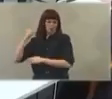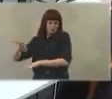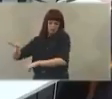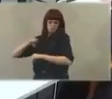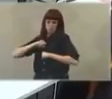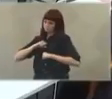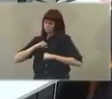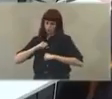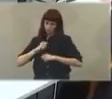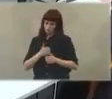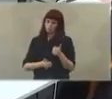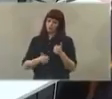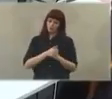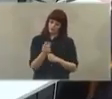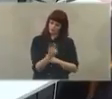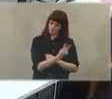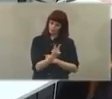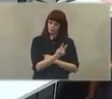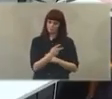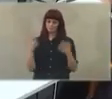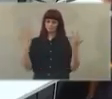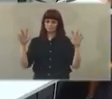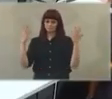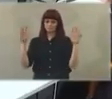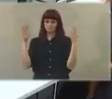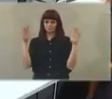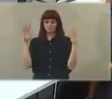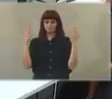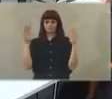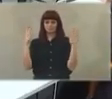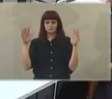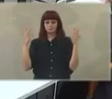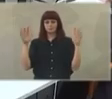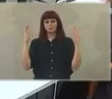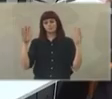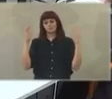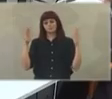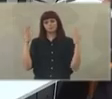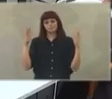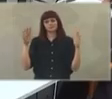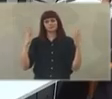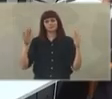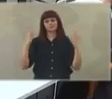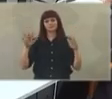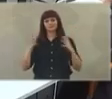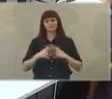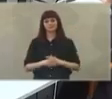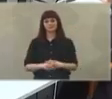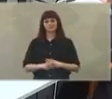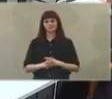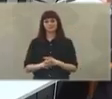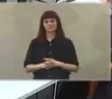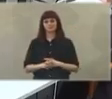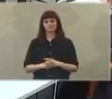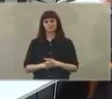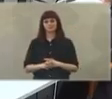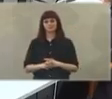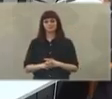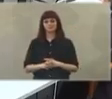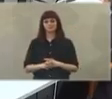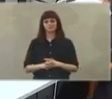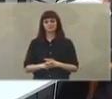también llamadas del Partido Popular, no ha concretado quién, pero llamadas para que retirasen la moción de censura. Aún así ha dejado clara su